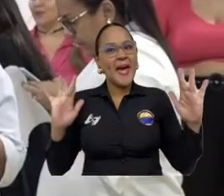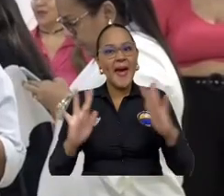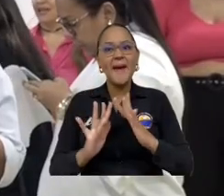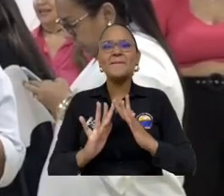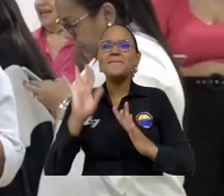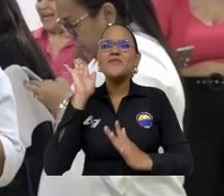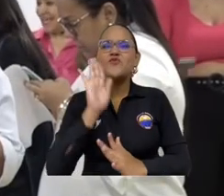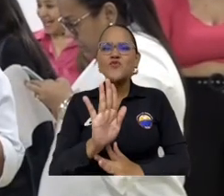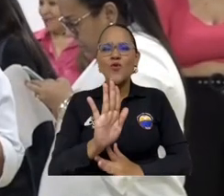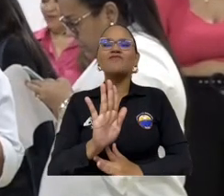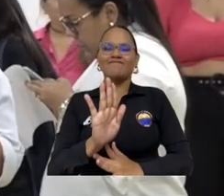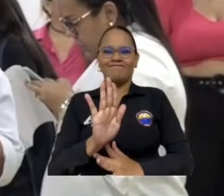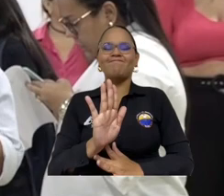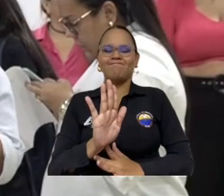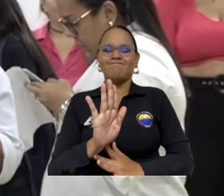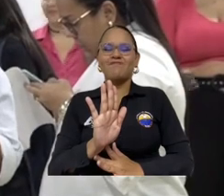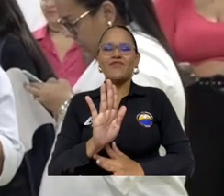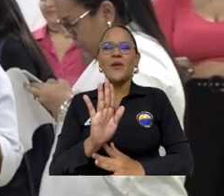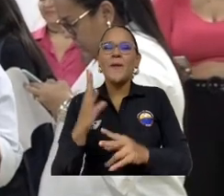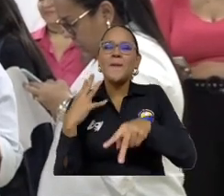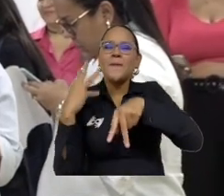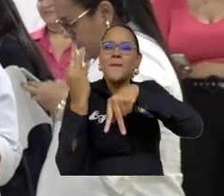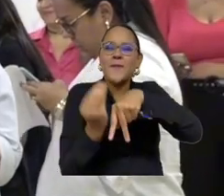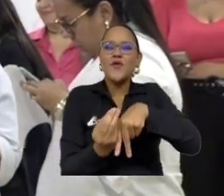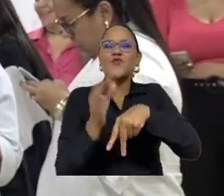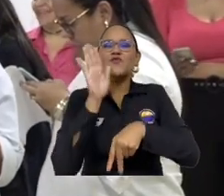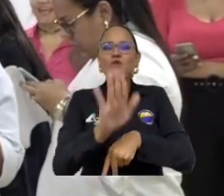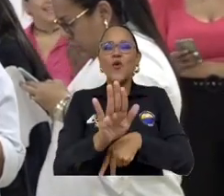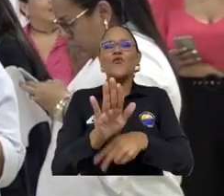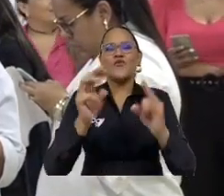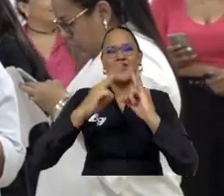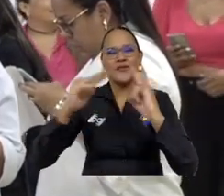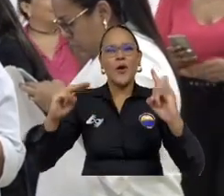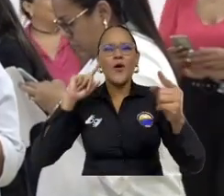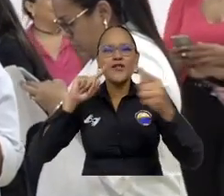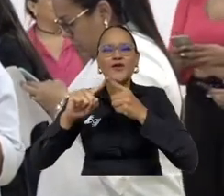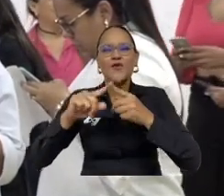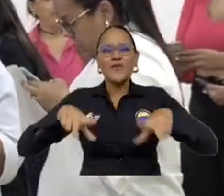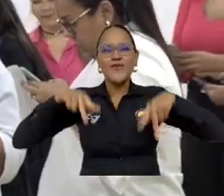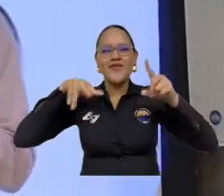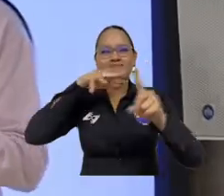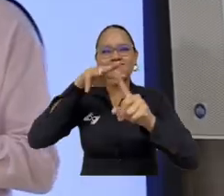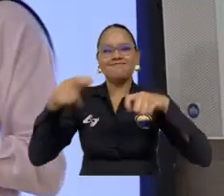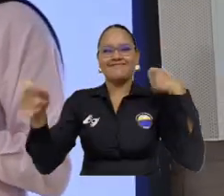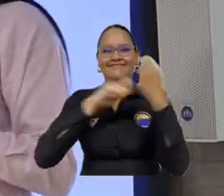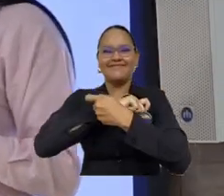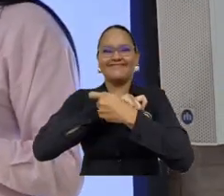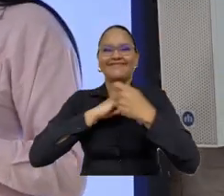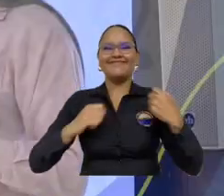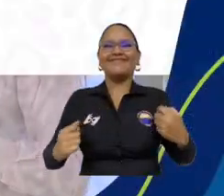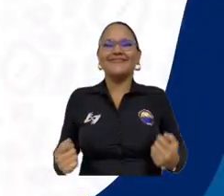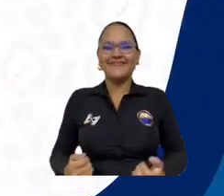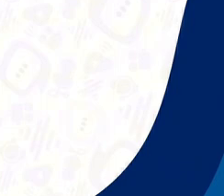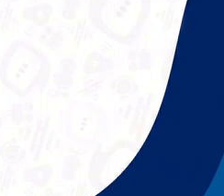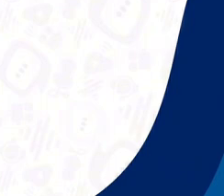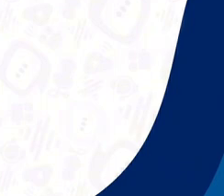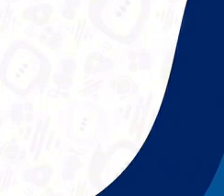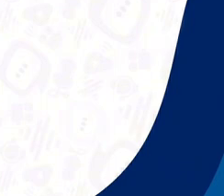Que va muy en línea precisamente con la misión institucional de nuestra universidad, que es la transformación de vidas.